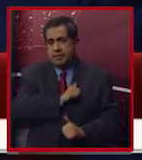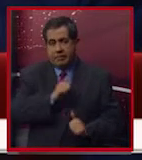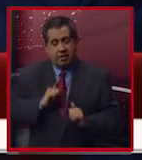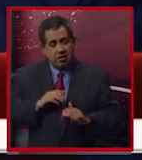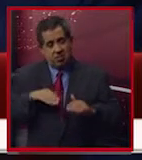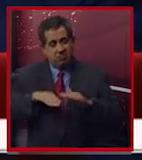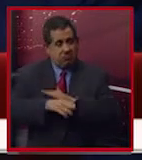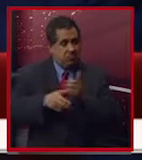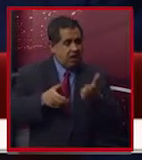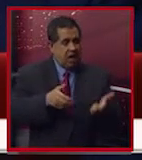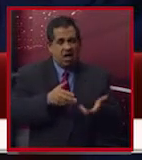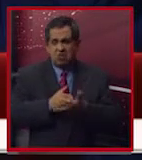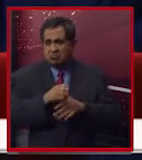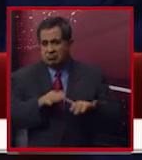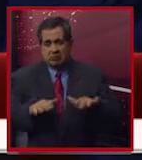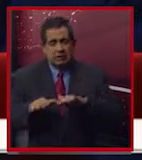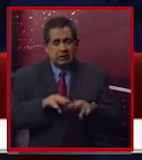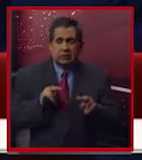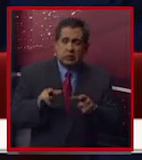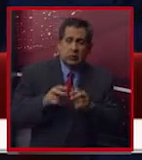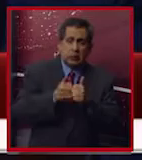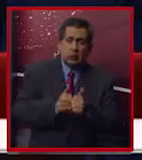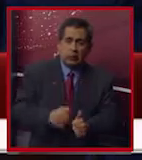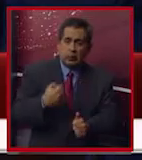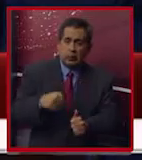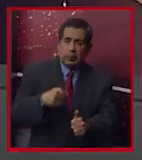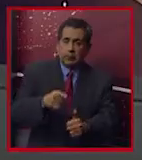las calles se ha vuelto permanente.